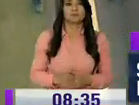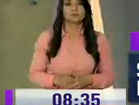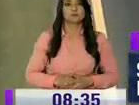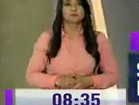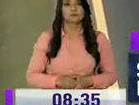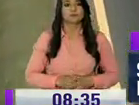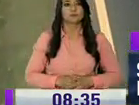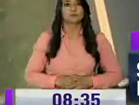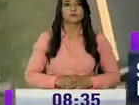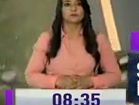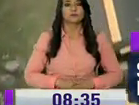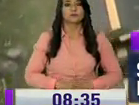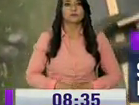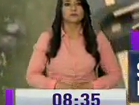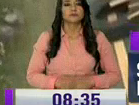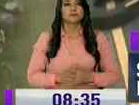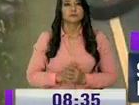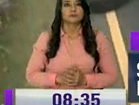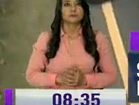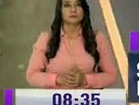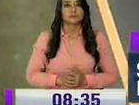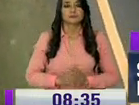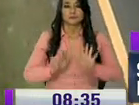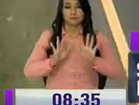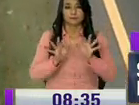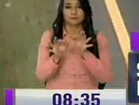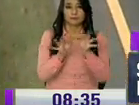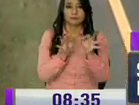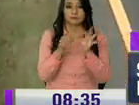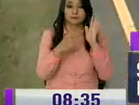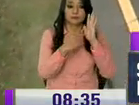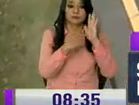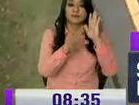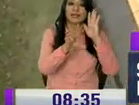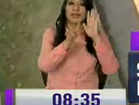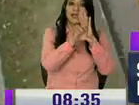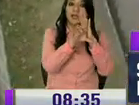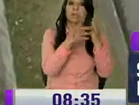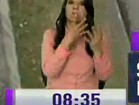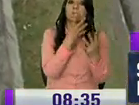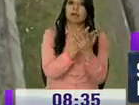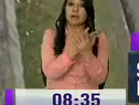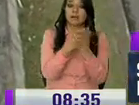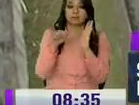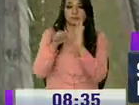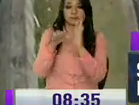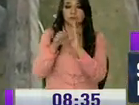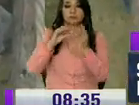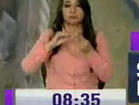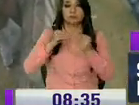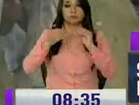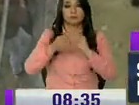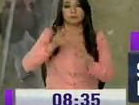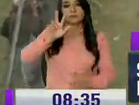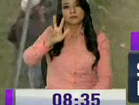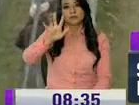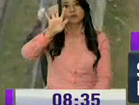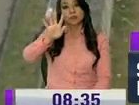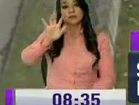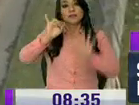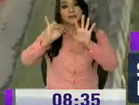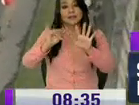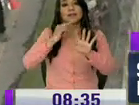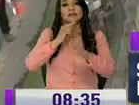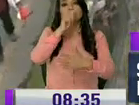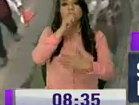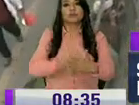televidentes, que tengamos en cuenta que en el Código Orgánico Integral Penal, el artículo 346